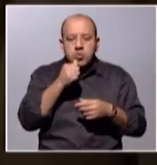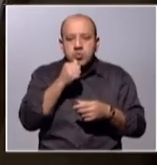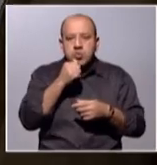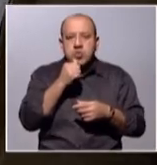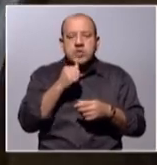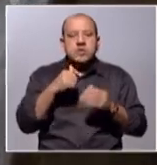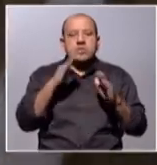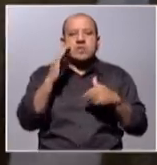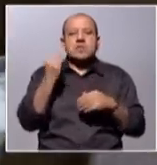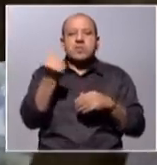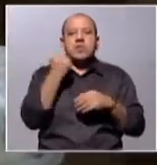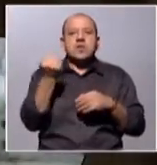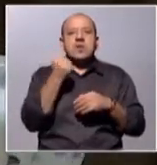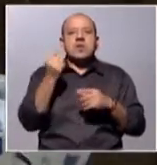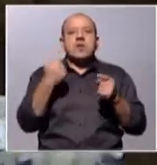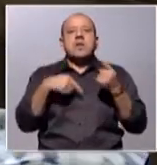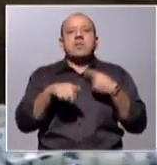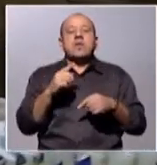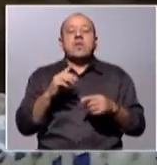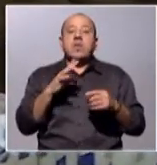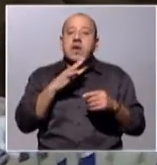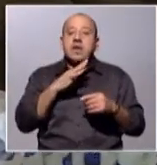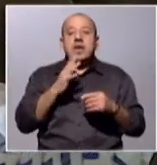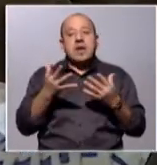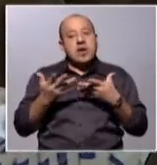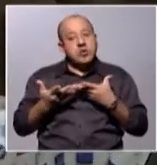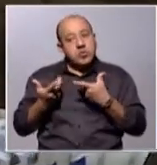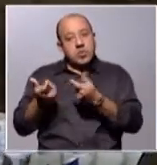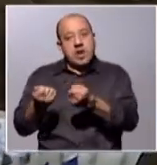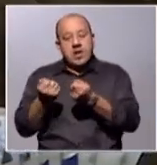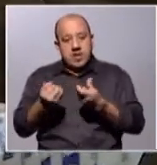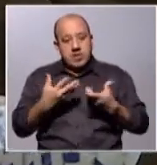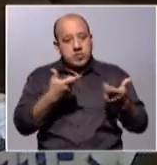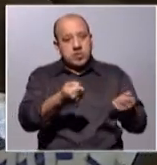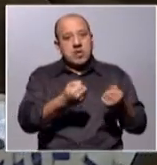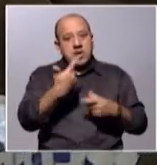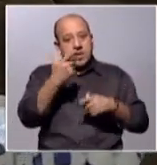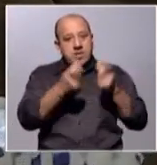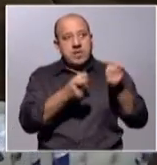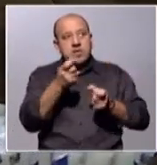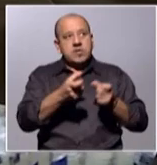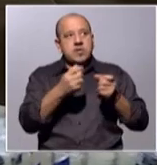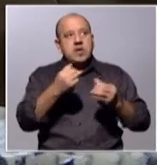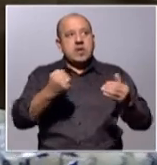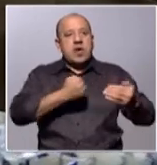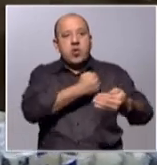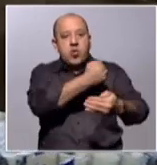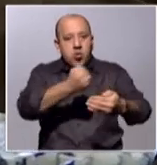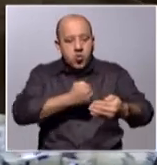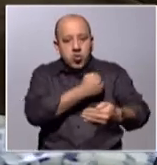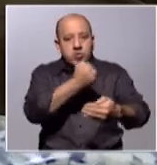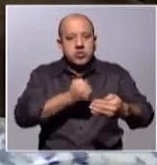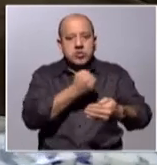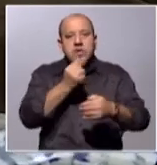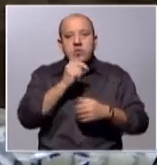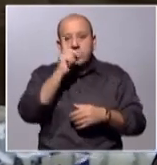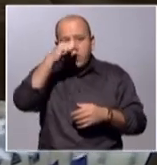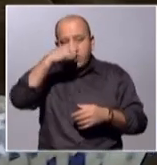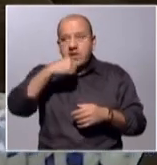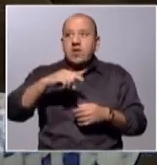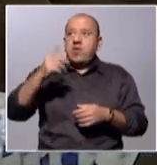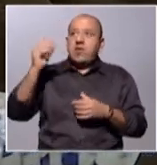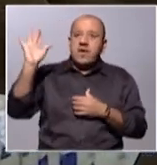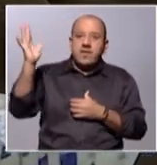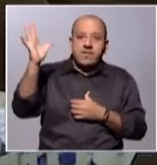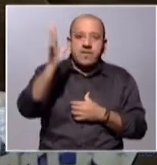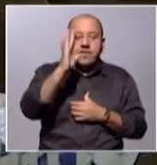macro pero tampoco olvidarnos que hay que ayudar a la gente y hay que estar presentes las socias populares tanto en montevideo como en el interior y hay que